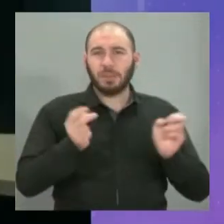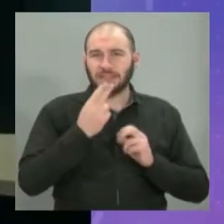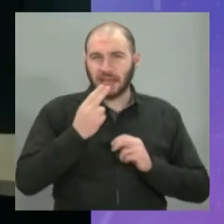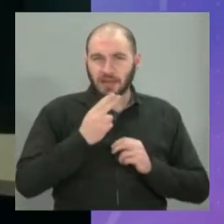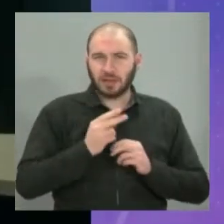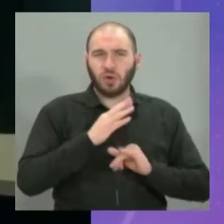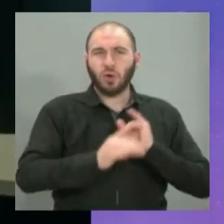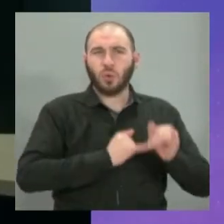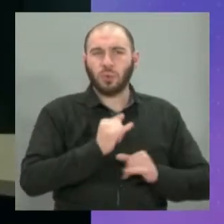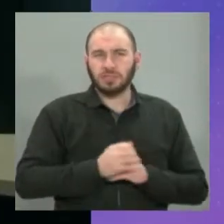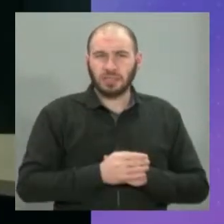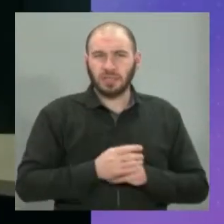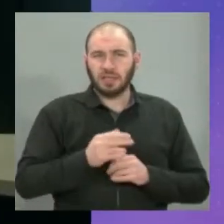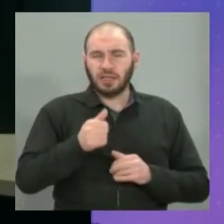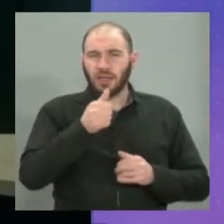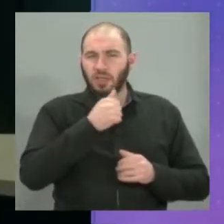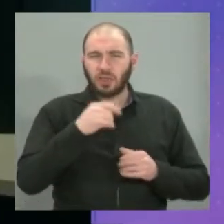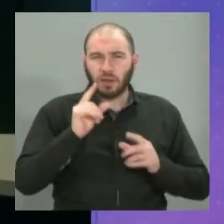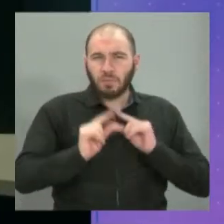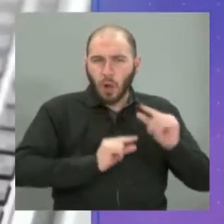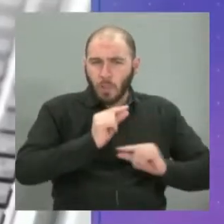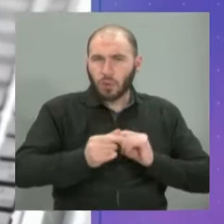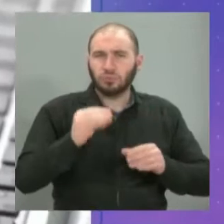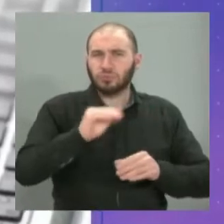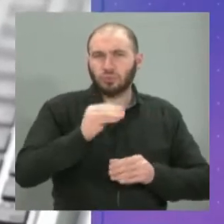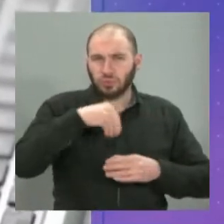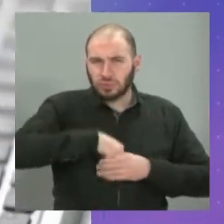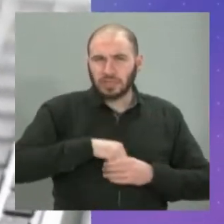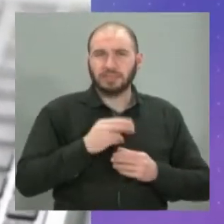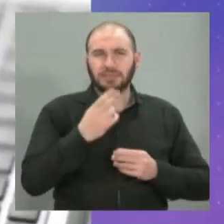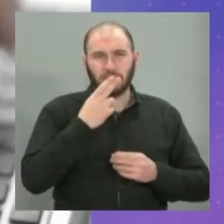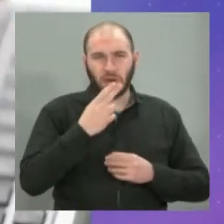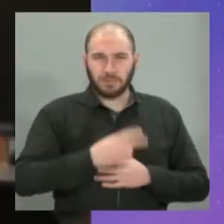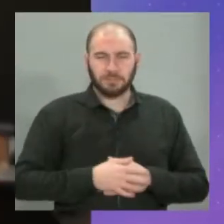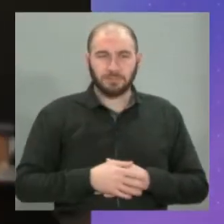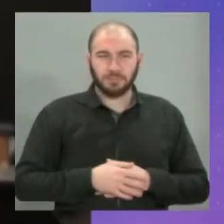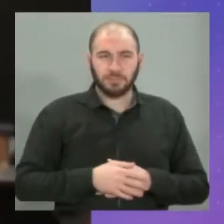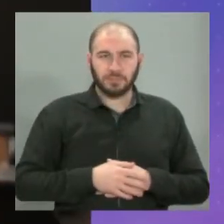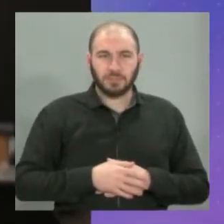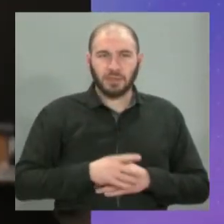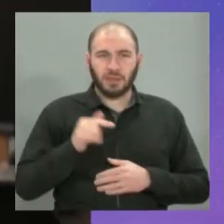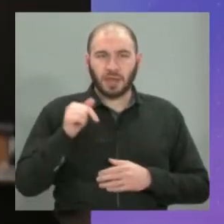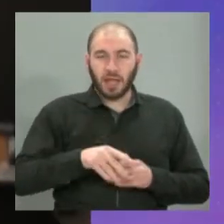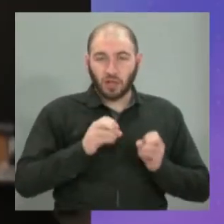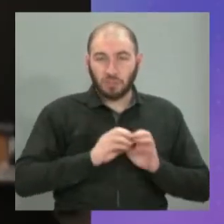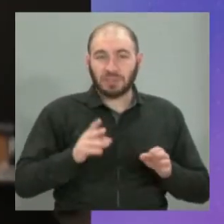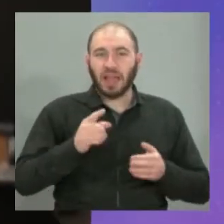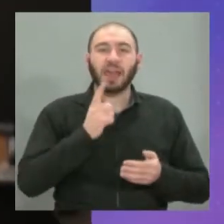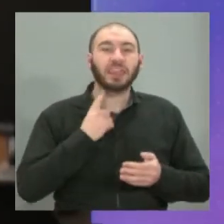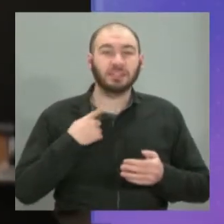hacer referencia a una intoxicación lenta. El tabaquismo hay que partir de que es una